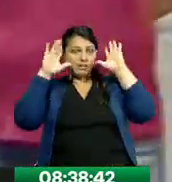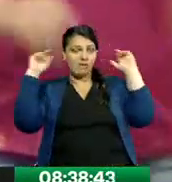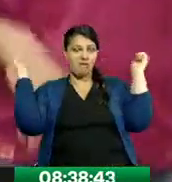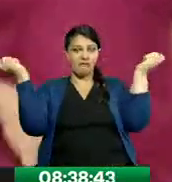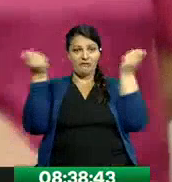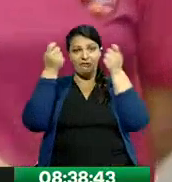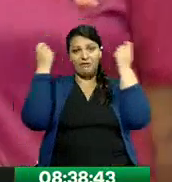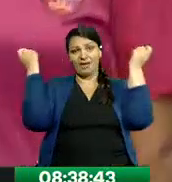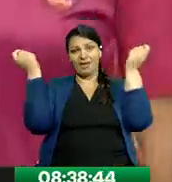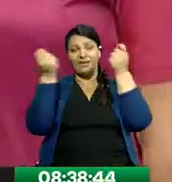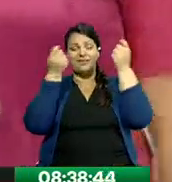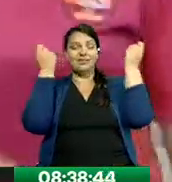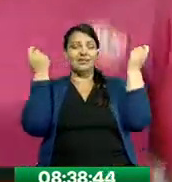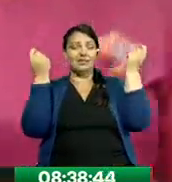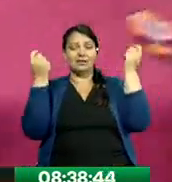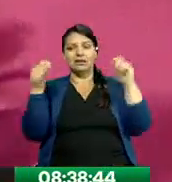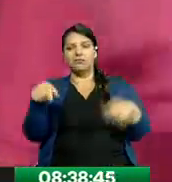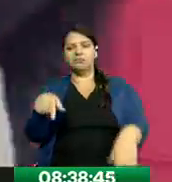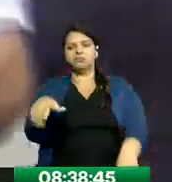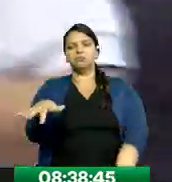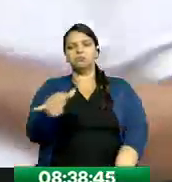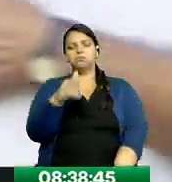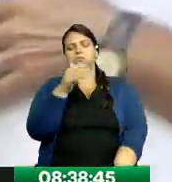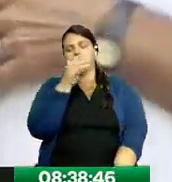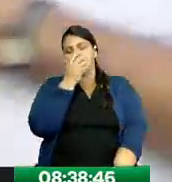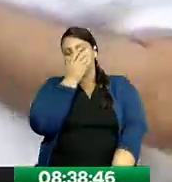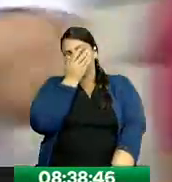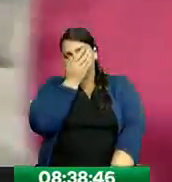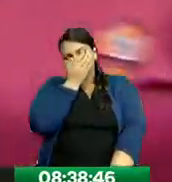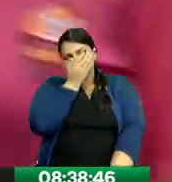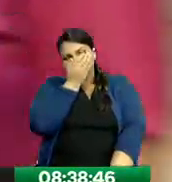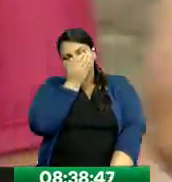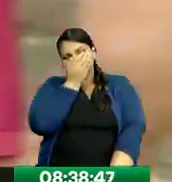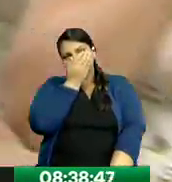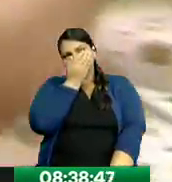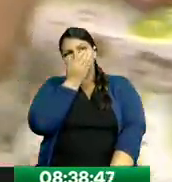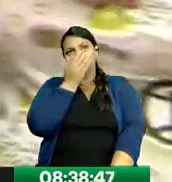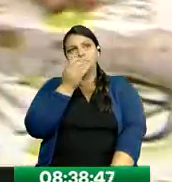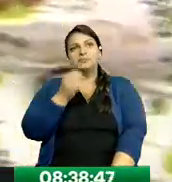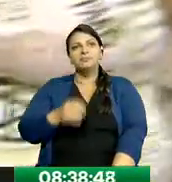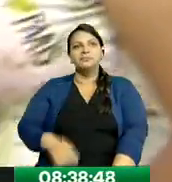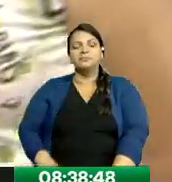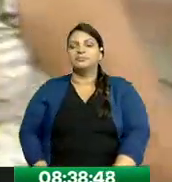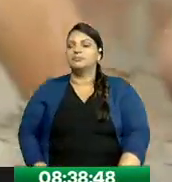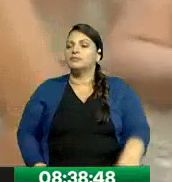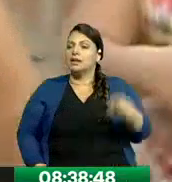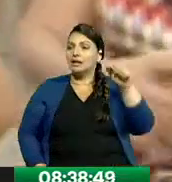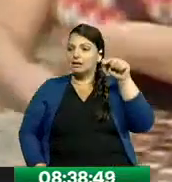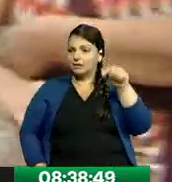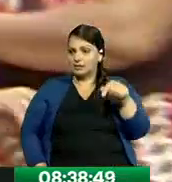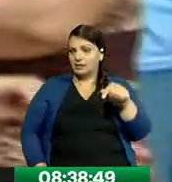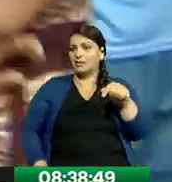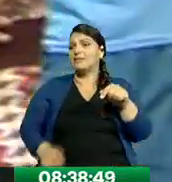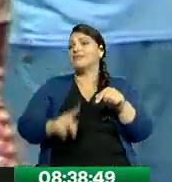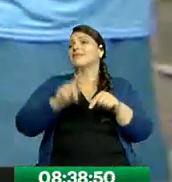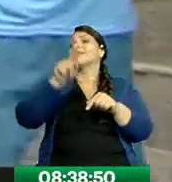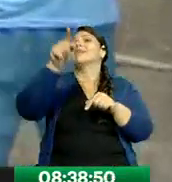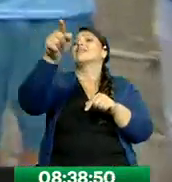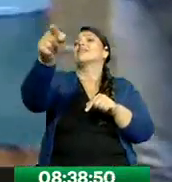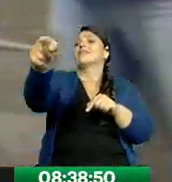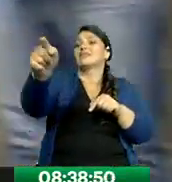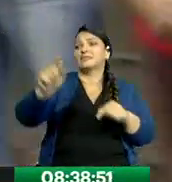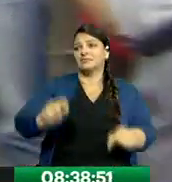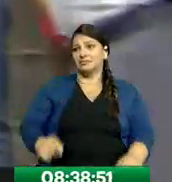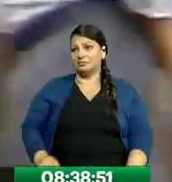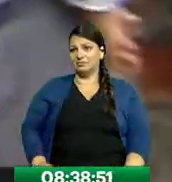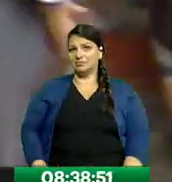sin duda alguna. Esto ya llevan 20 días y no es solo esta alcantarilla, no, doñita. Esta de aquí y la cuadra de acá que está rebosando. Si ahorita están